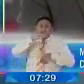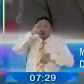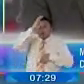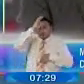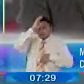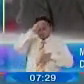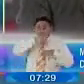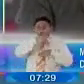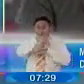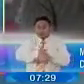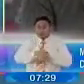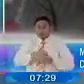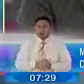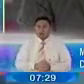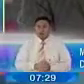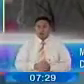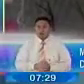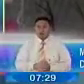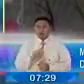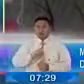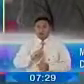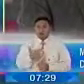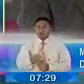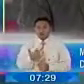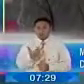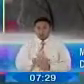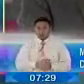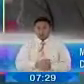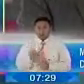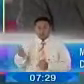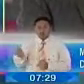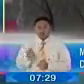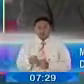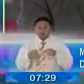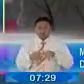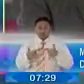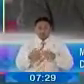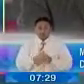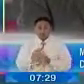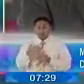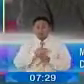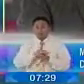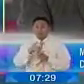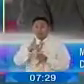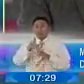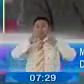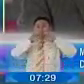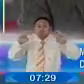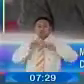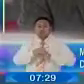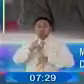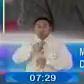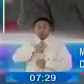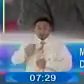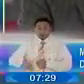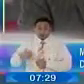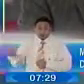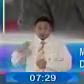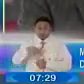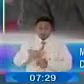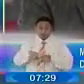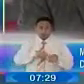hospital de Pedernales, y ya se ha aceptado, ya tenemos partida presupuestaria, ya se invitó a una compañía china que se llama Canse, que